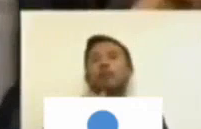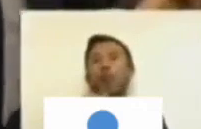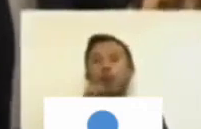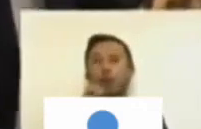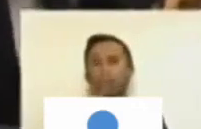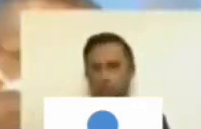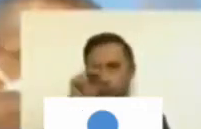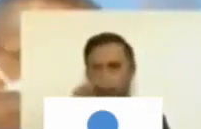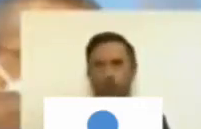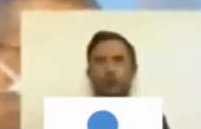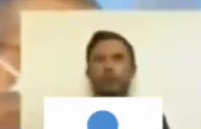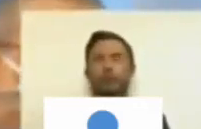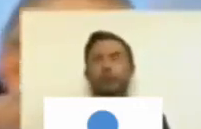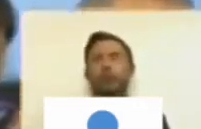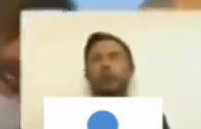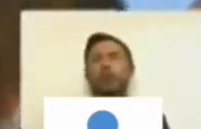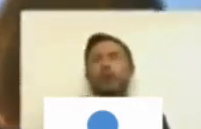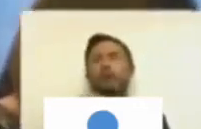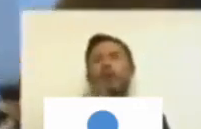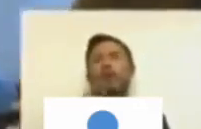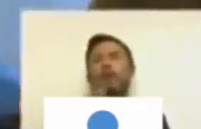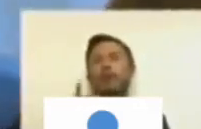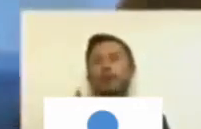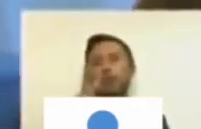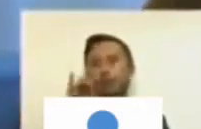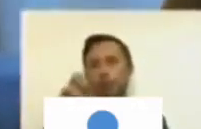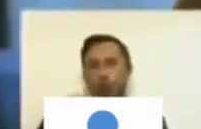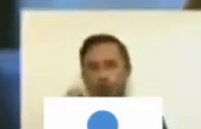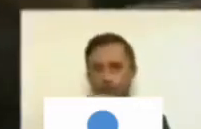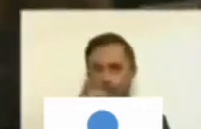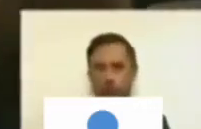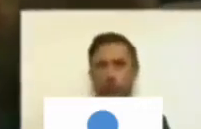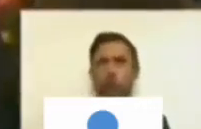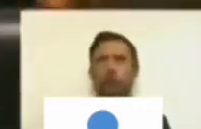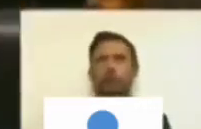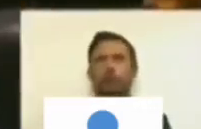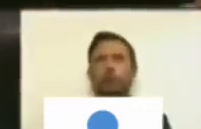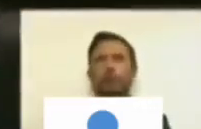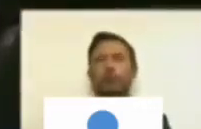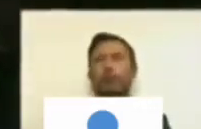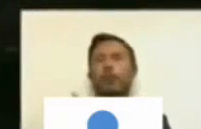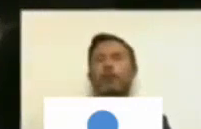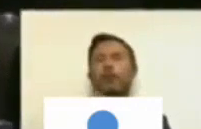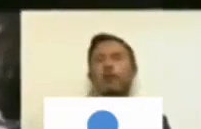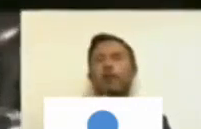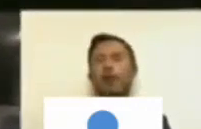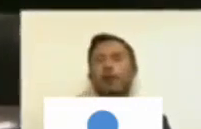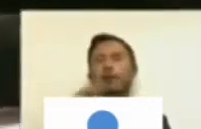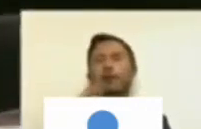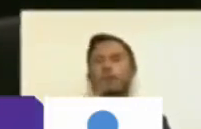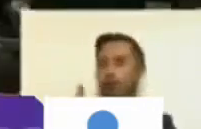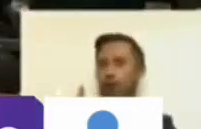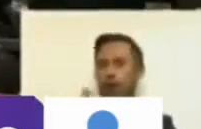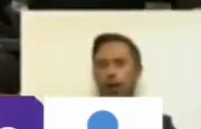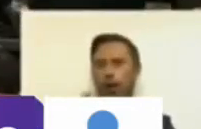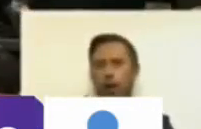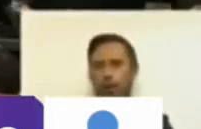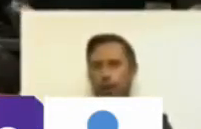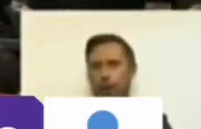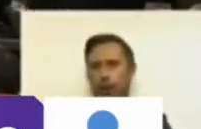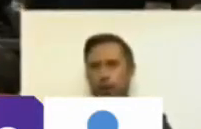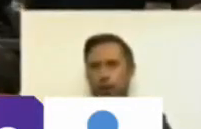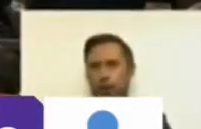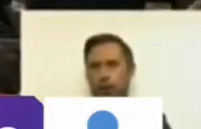de la Federación para ser utilizados en el sector salud. Entre los apoyos que se van están el Fondo de Desastres Naturales,